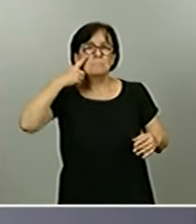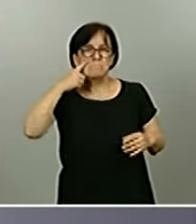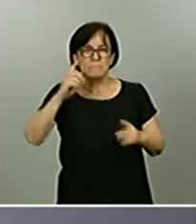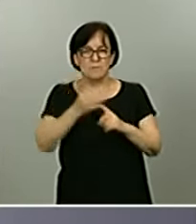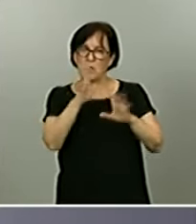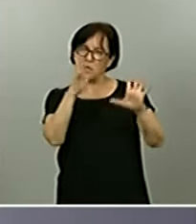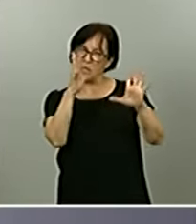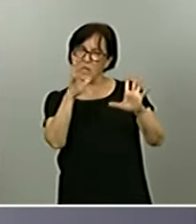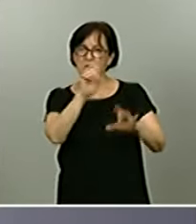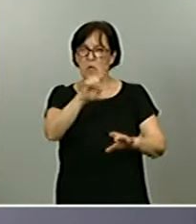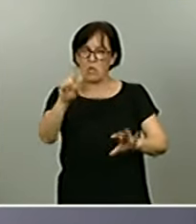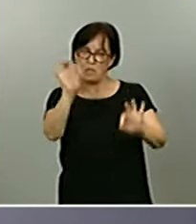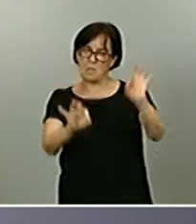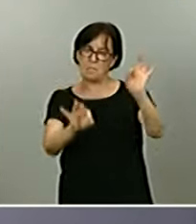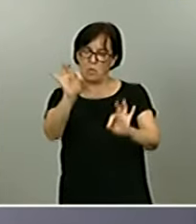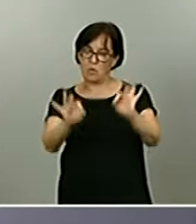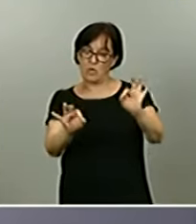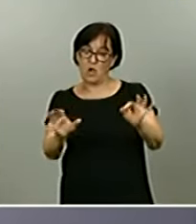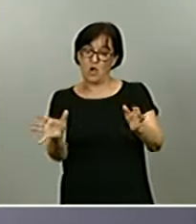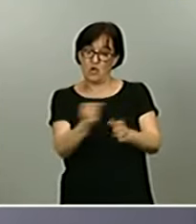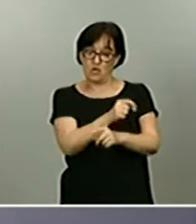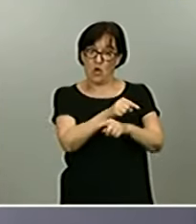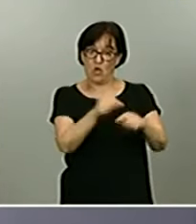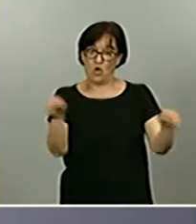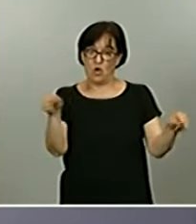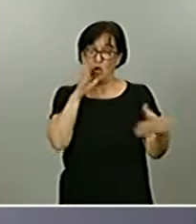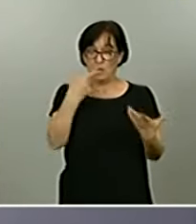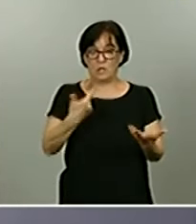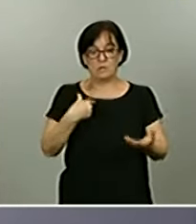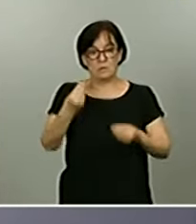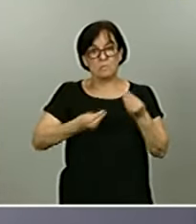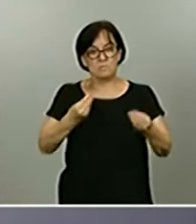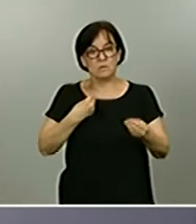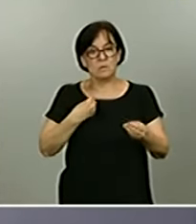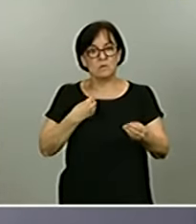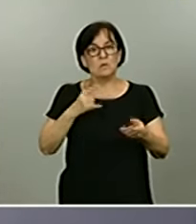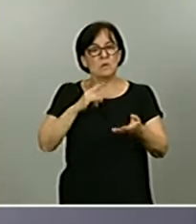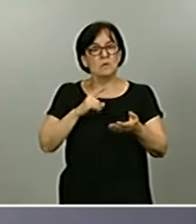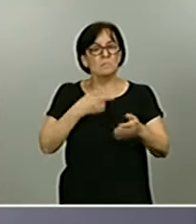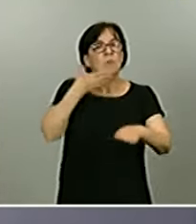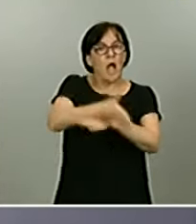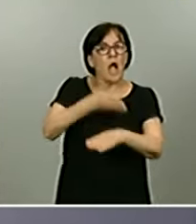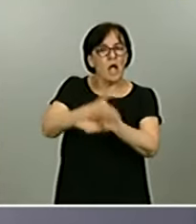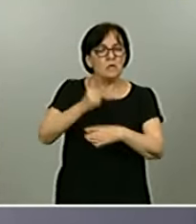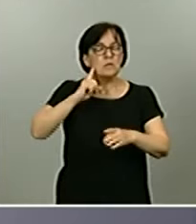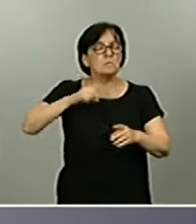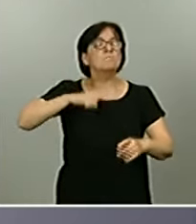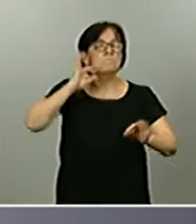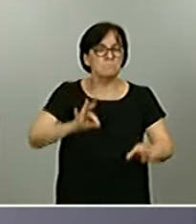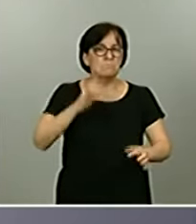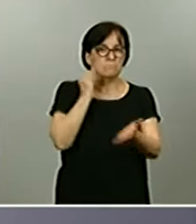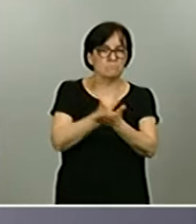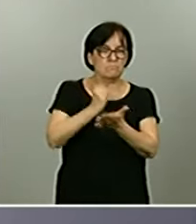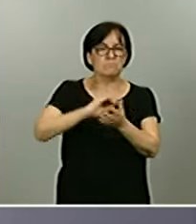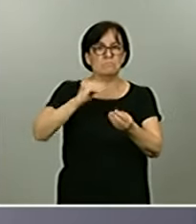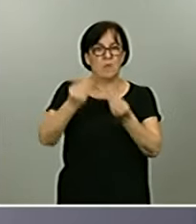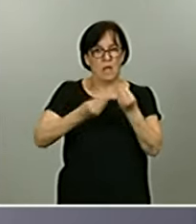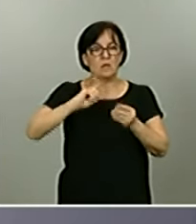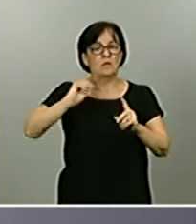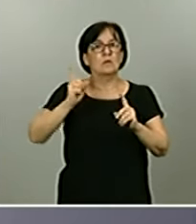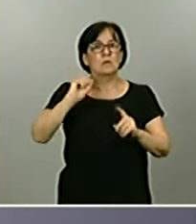10-11% de todos estos casos, son los que han accedido al sistema y se les ha podido diagnosticar como positivos para coronavirus.